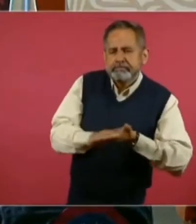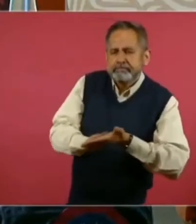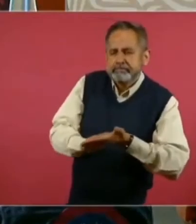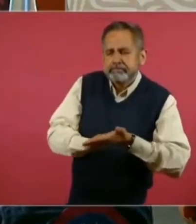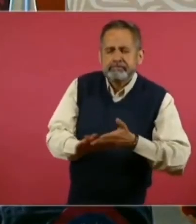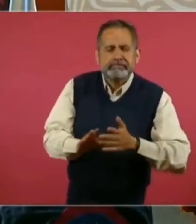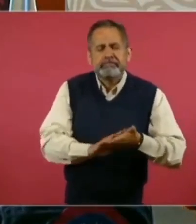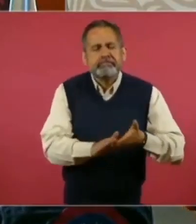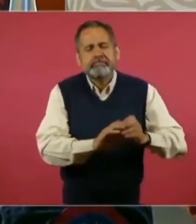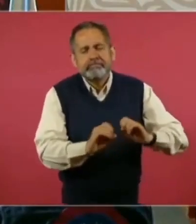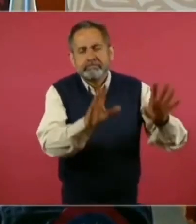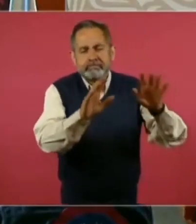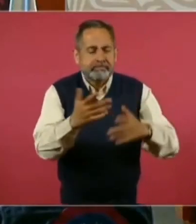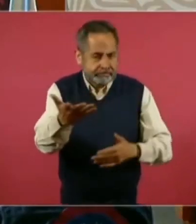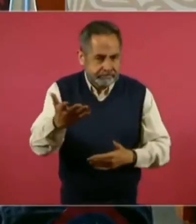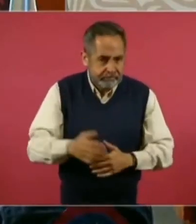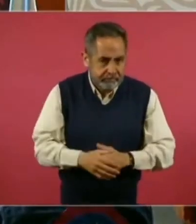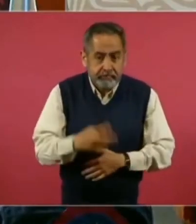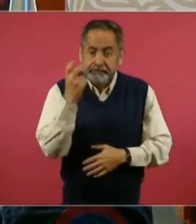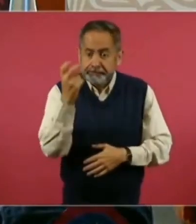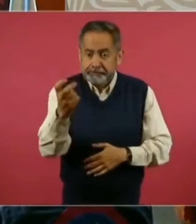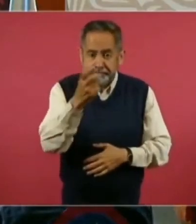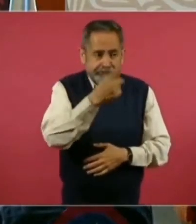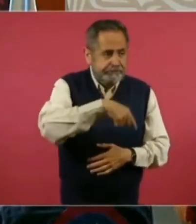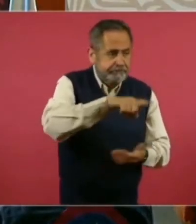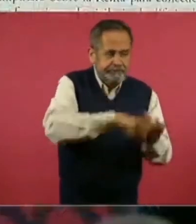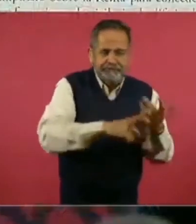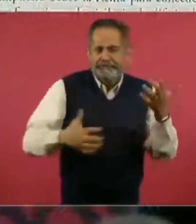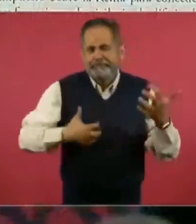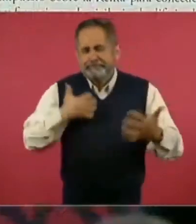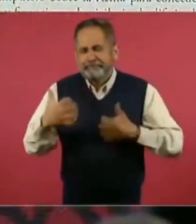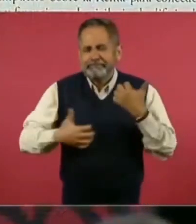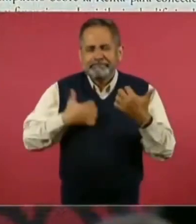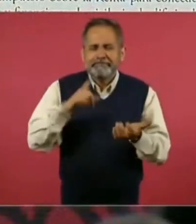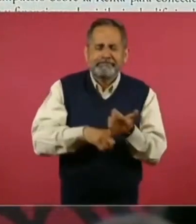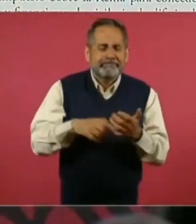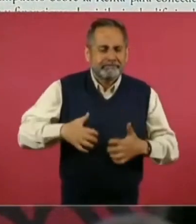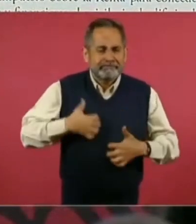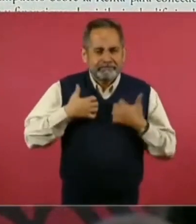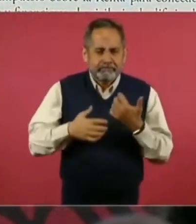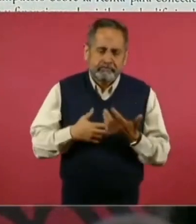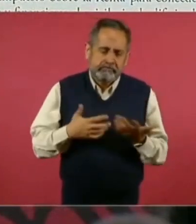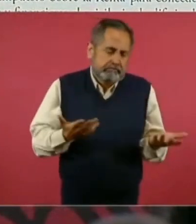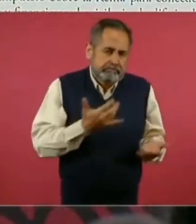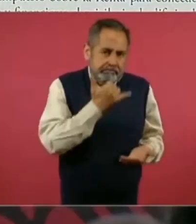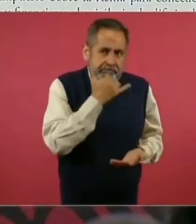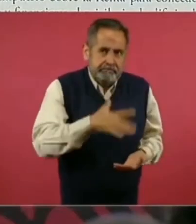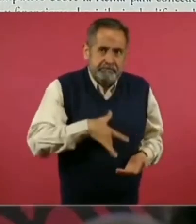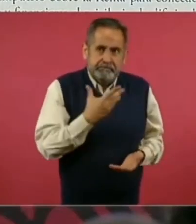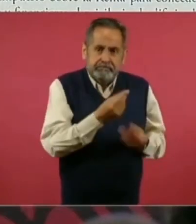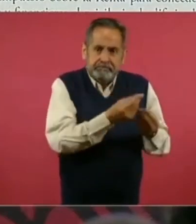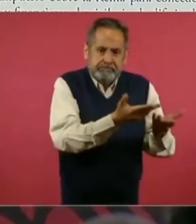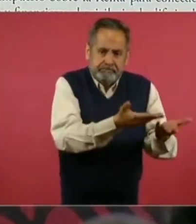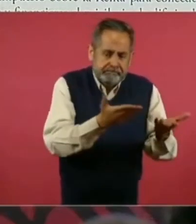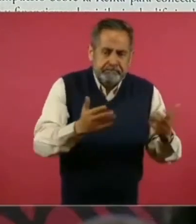pones por eso es el enojo pero ofresco disculpa